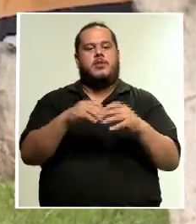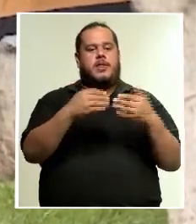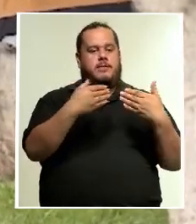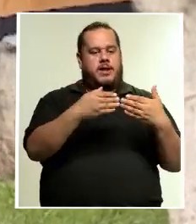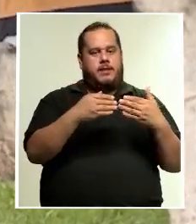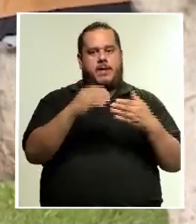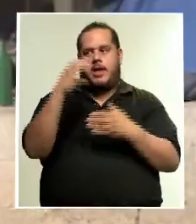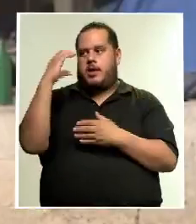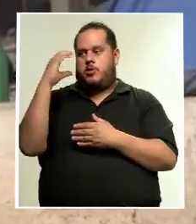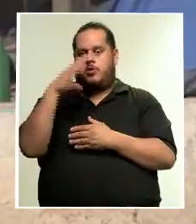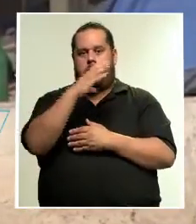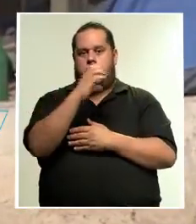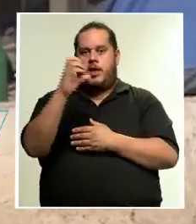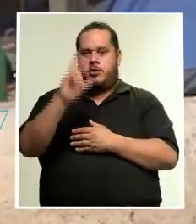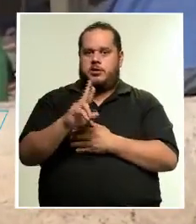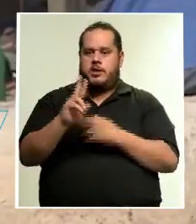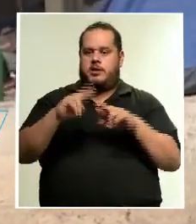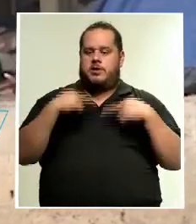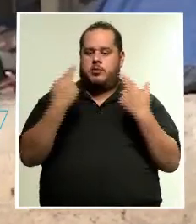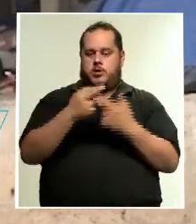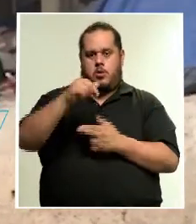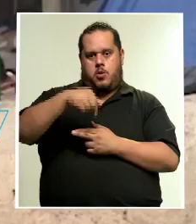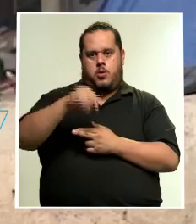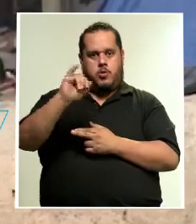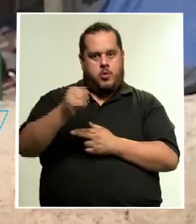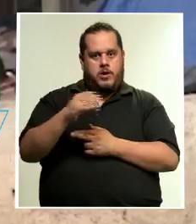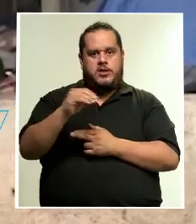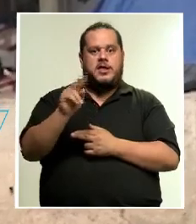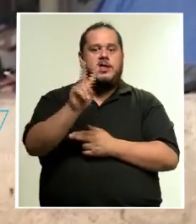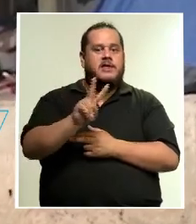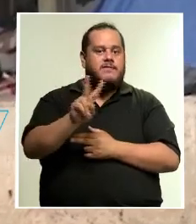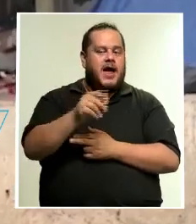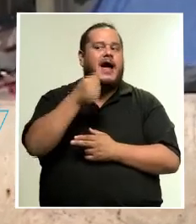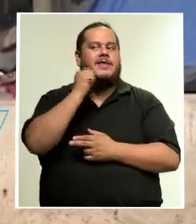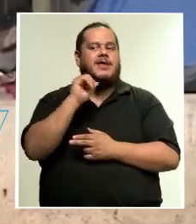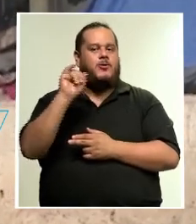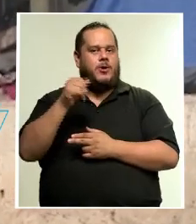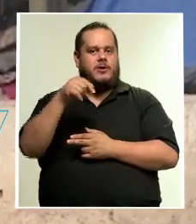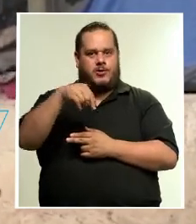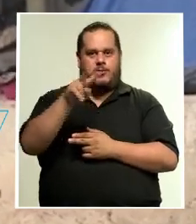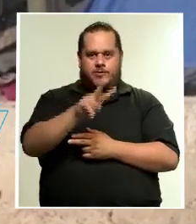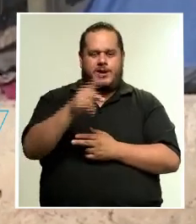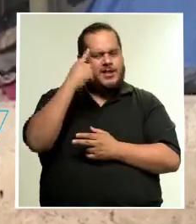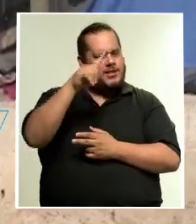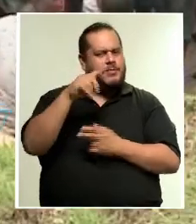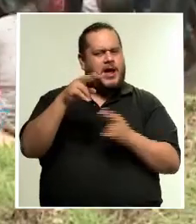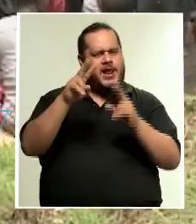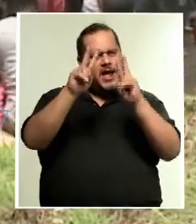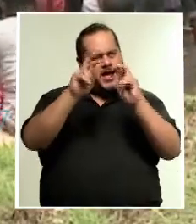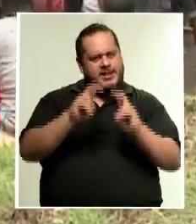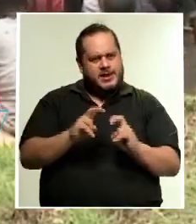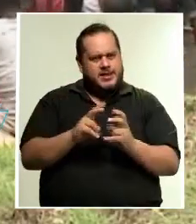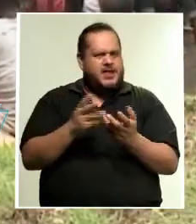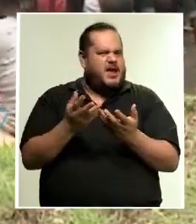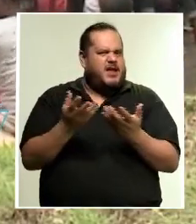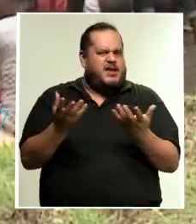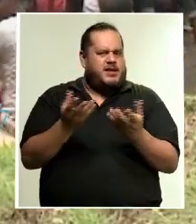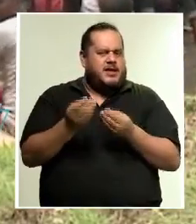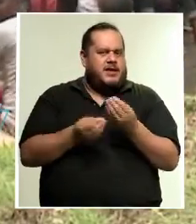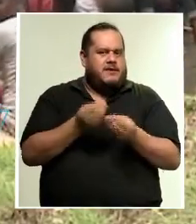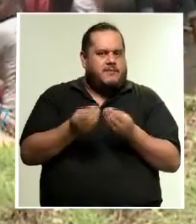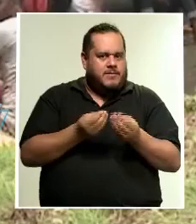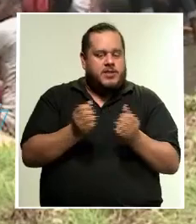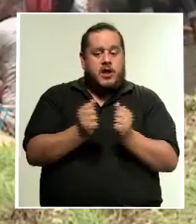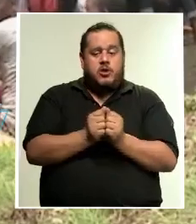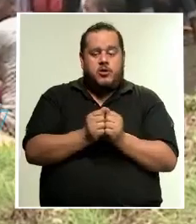Costa Rica se reunieron entre este jueves y viernes en el país para valorar acciones a tomar debido al incremento de los flujos migratorios